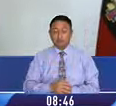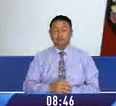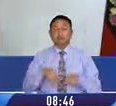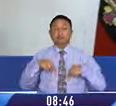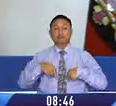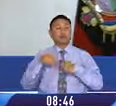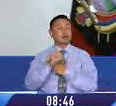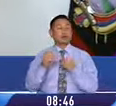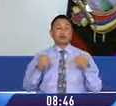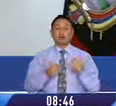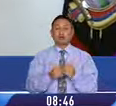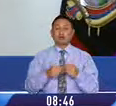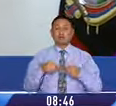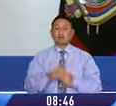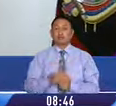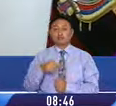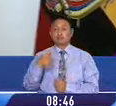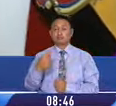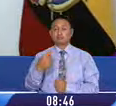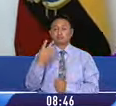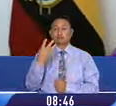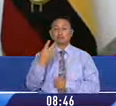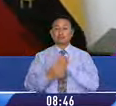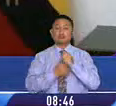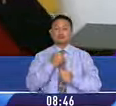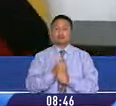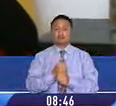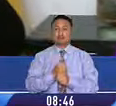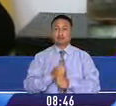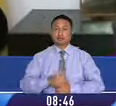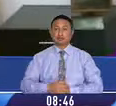su despacho durante los próximos 4 años.